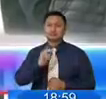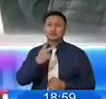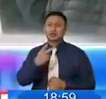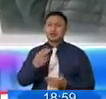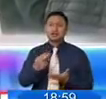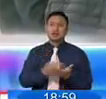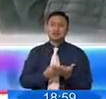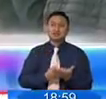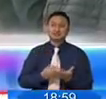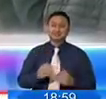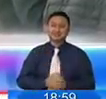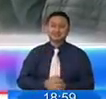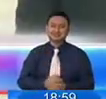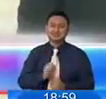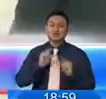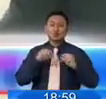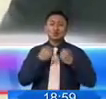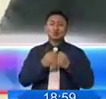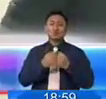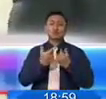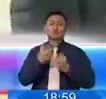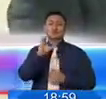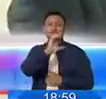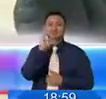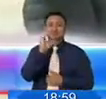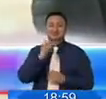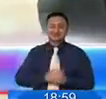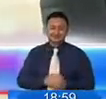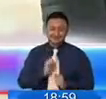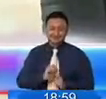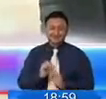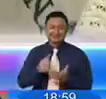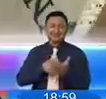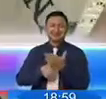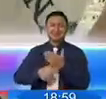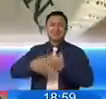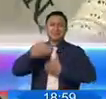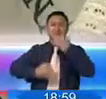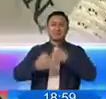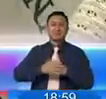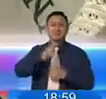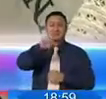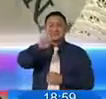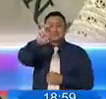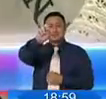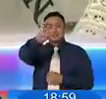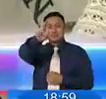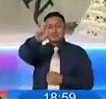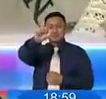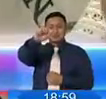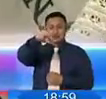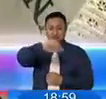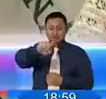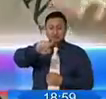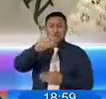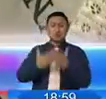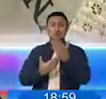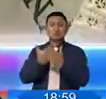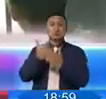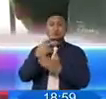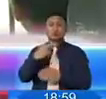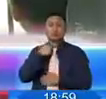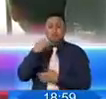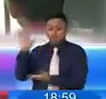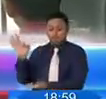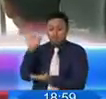del equipo periodístico asesinado en la frontera con Colombia tuvieron con la ministra de Justicia, Roxana Alvarado, quien es ahora la vocera oficial del